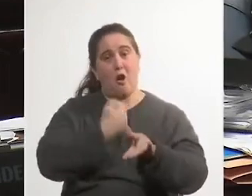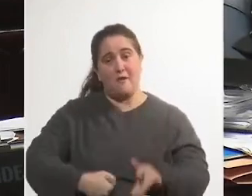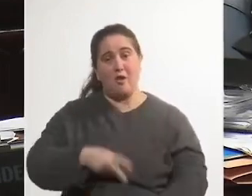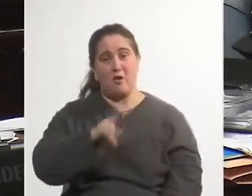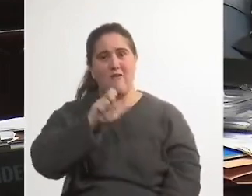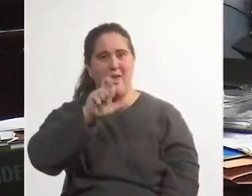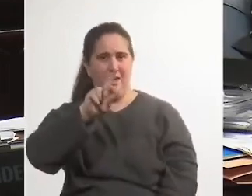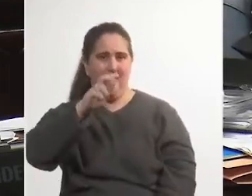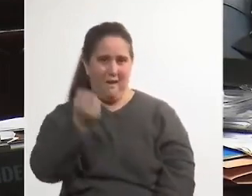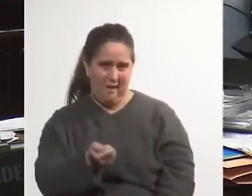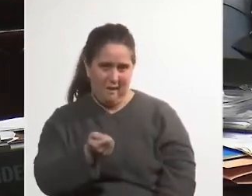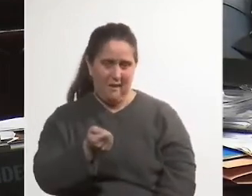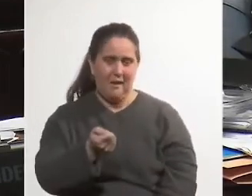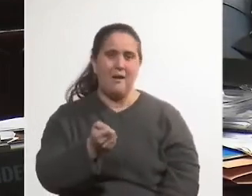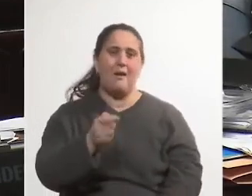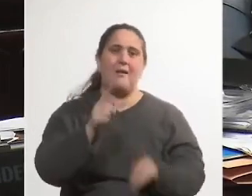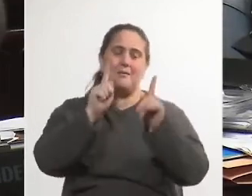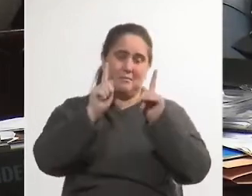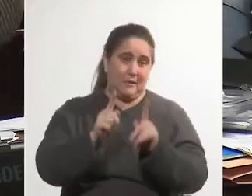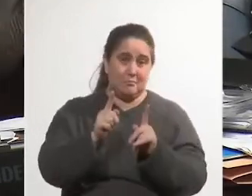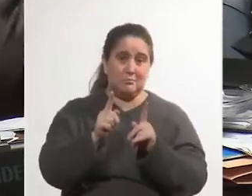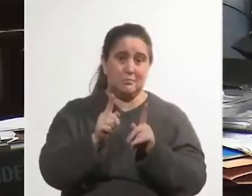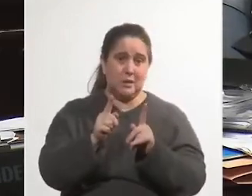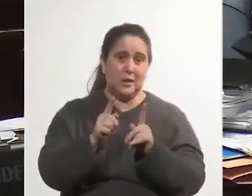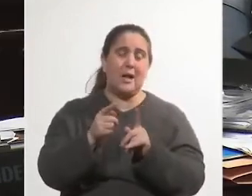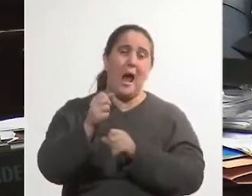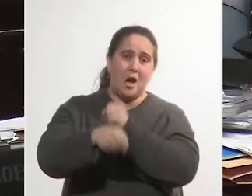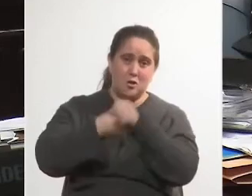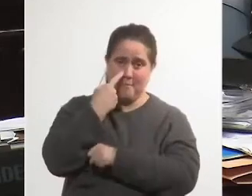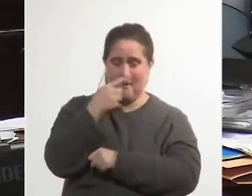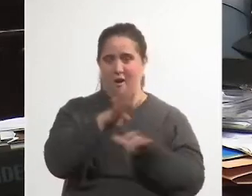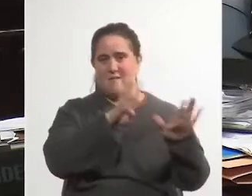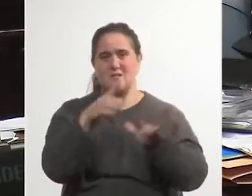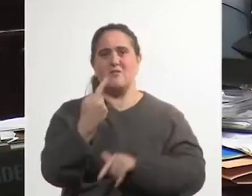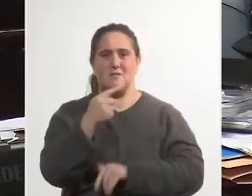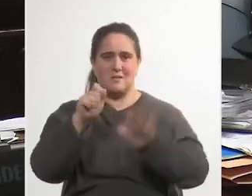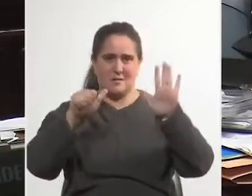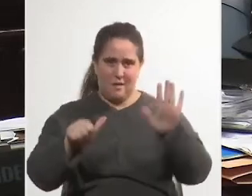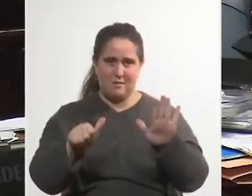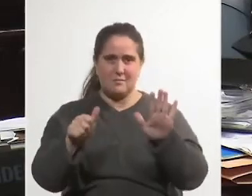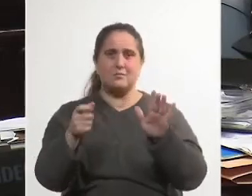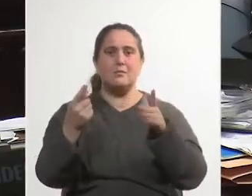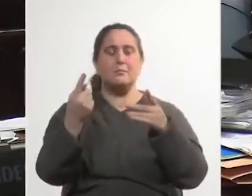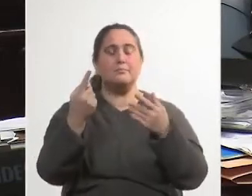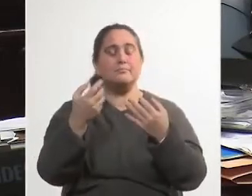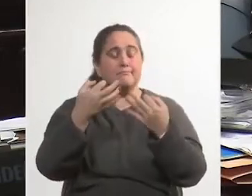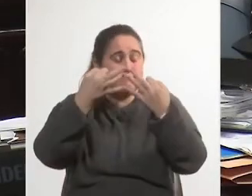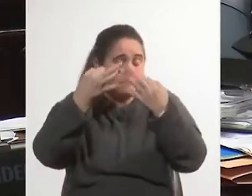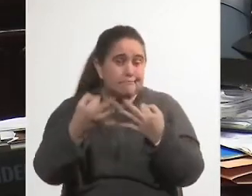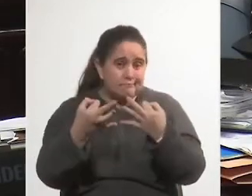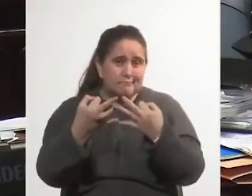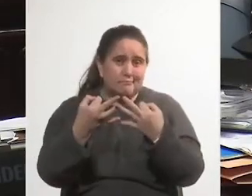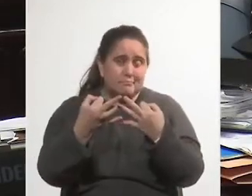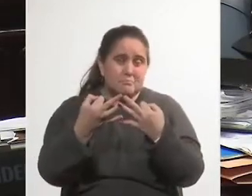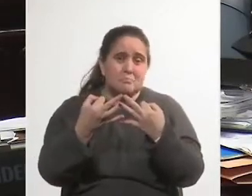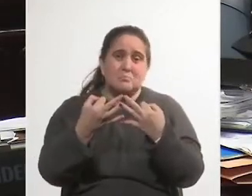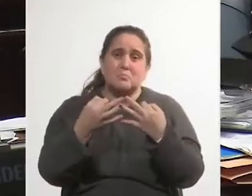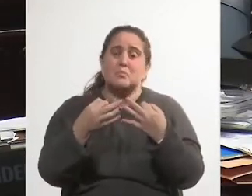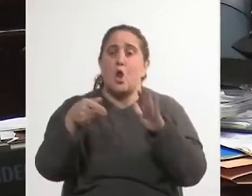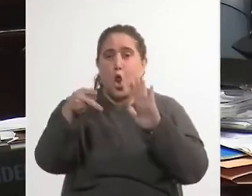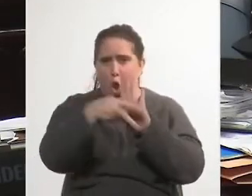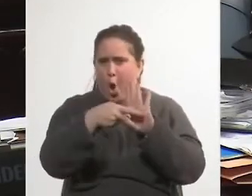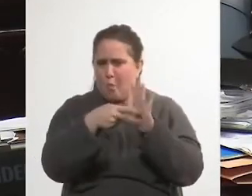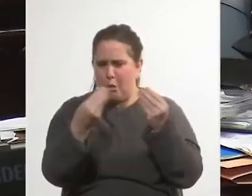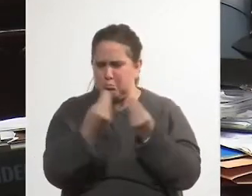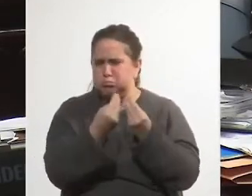redactada por Domingo Arena y Pedro Marini Ríos, 1916. O sea, hay un salpicado de